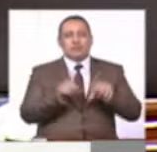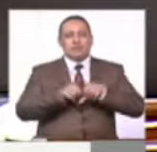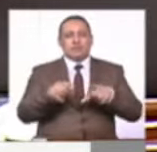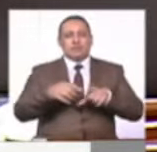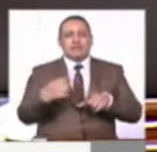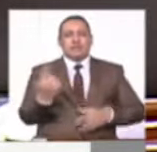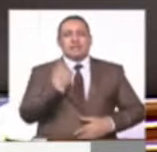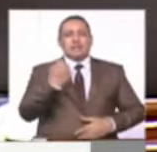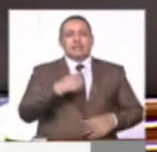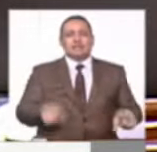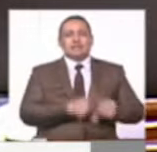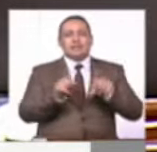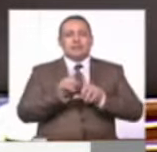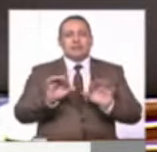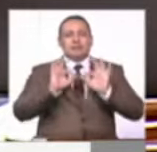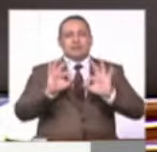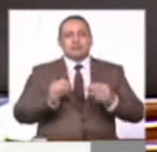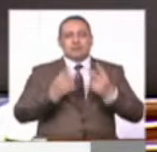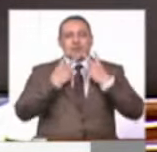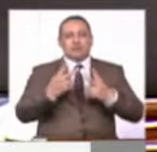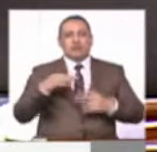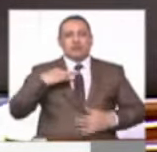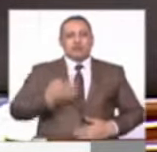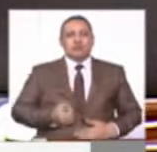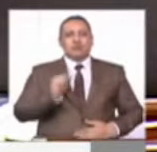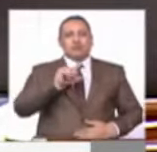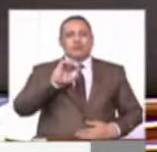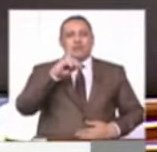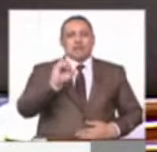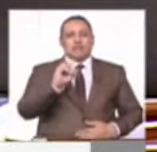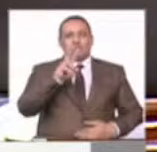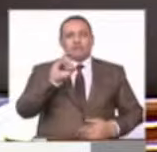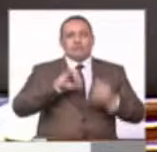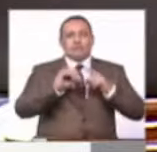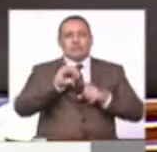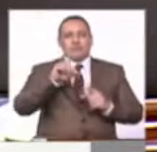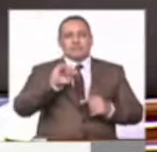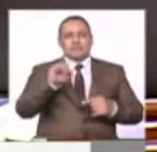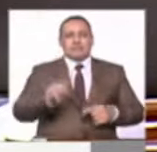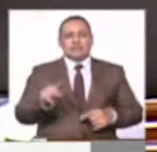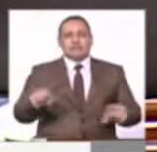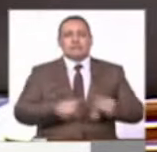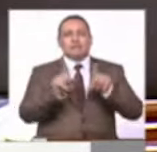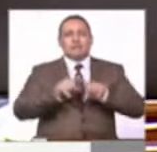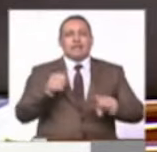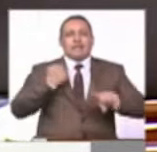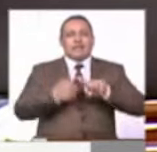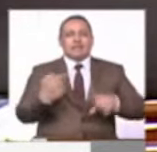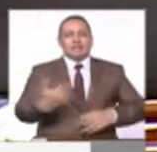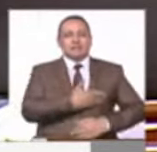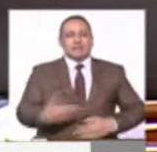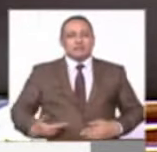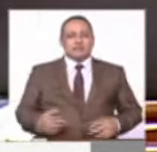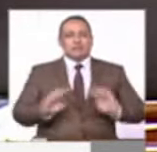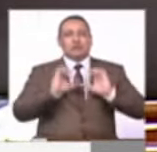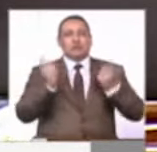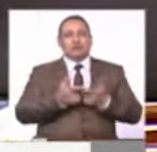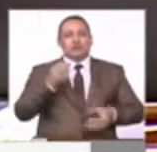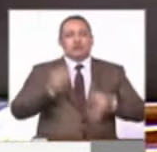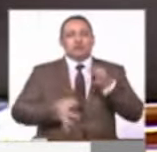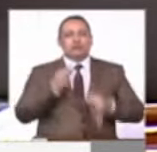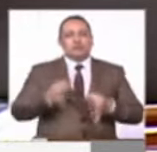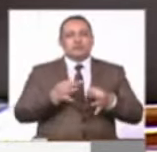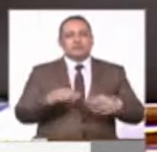institución en específico con el señor Aldo Alejandro Ríos Quien fuera presidente de la junta Nacional de